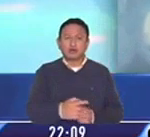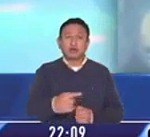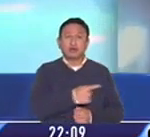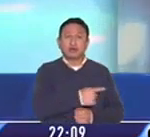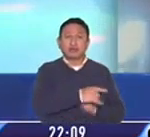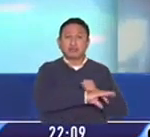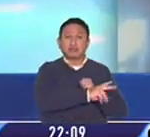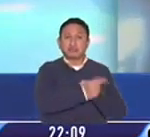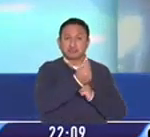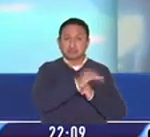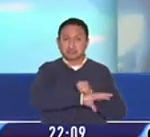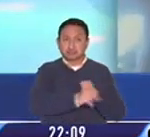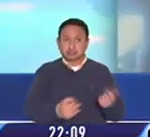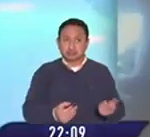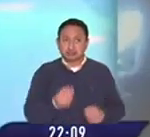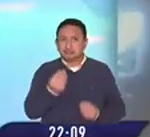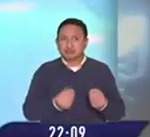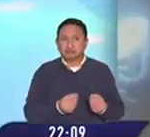millonario.